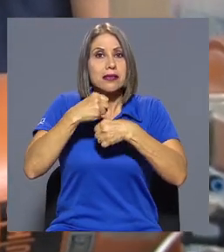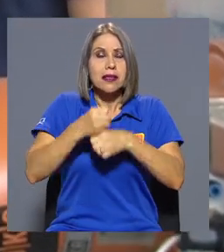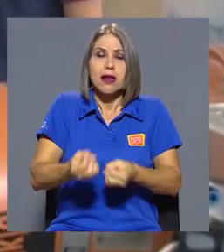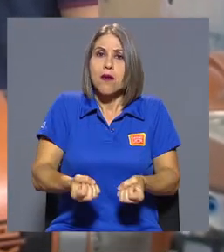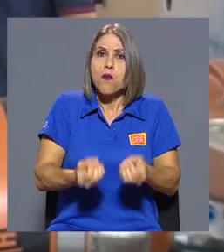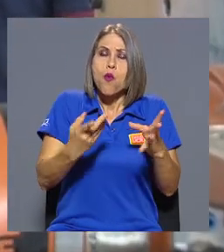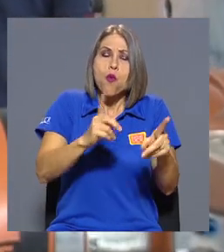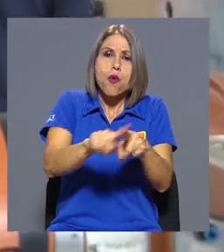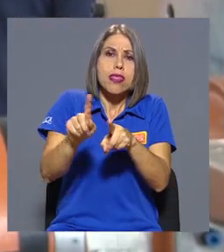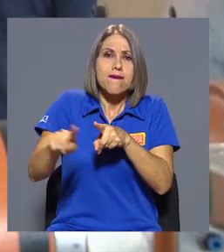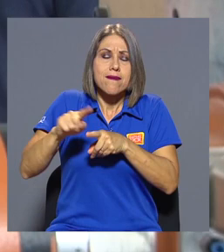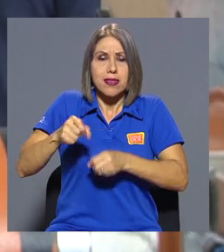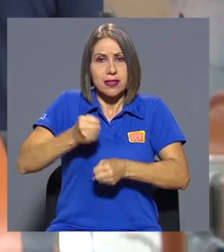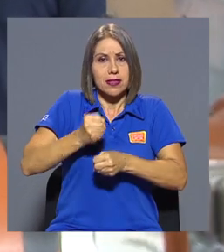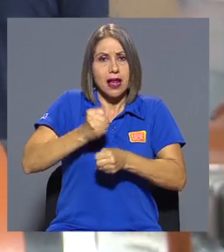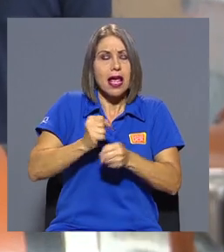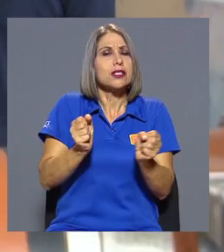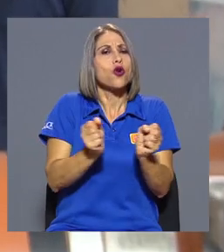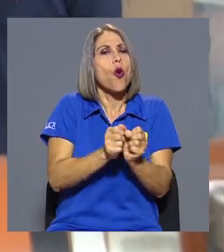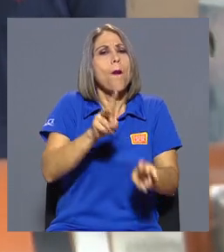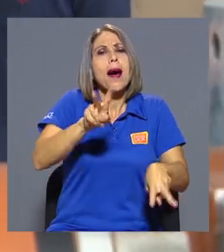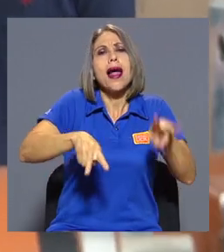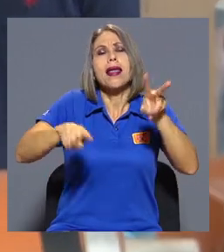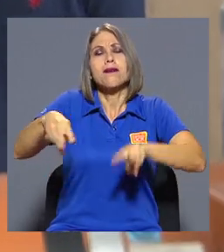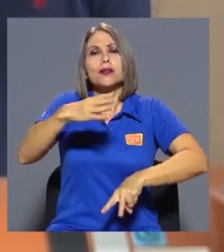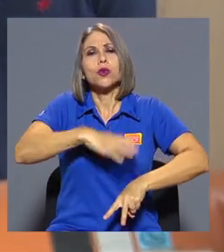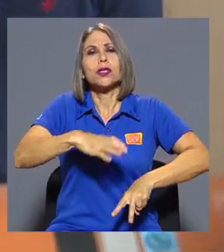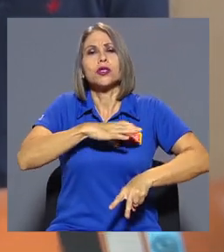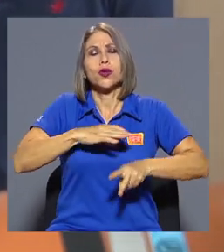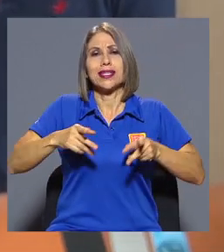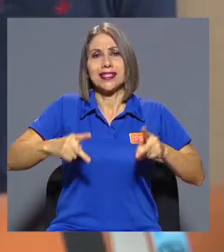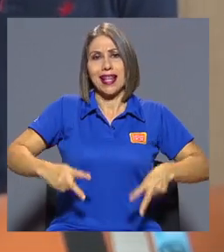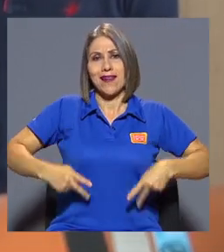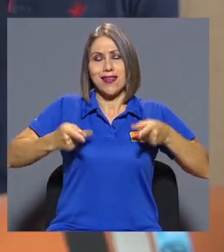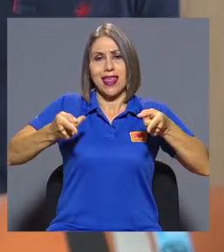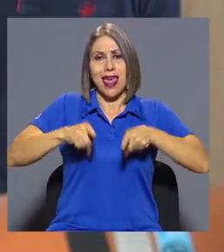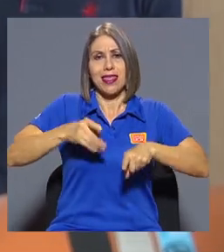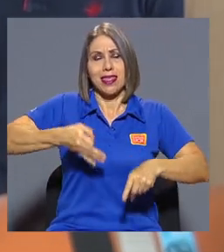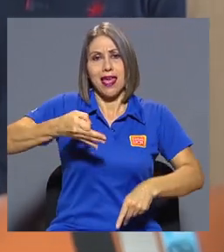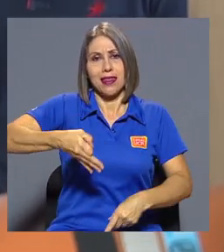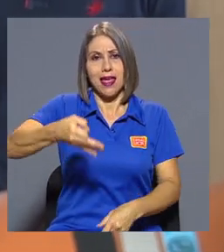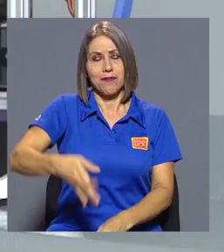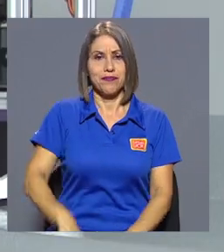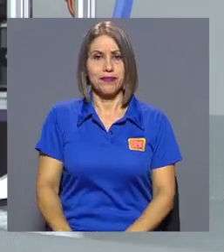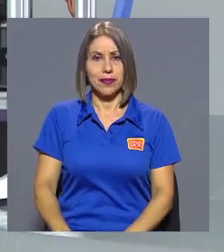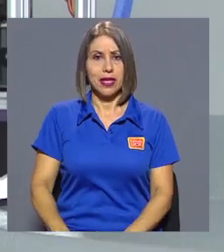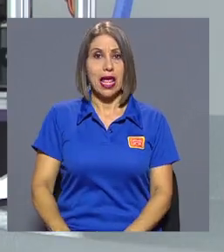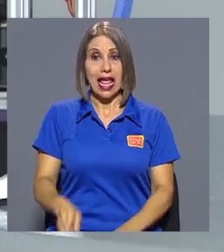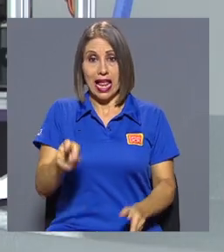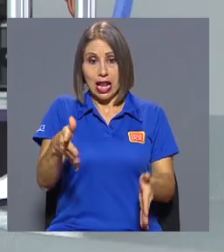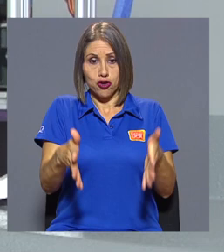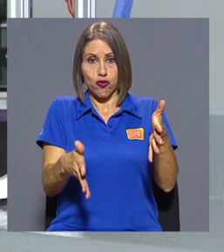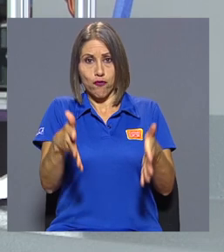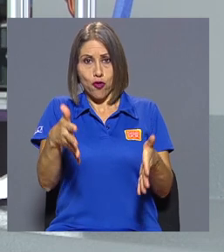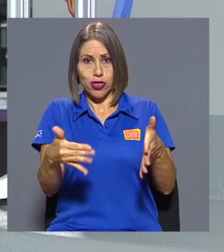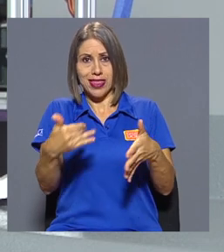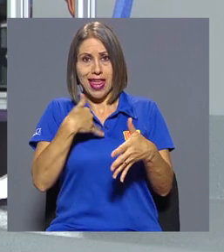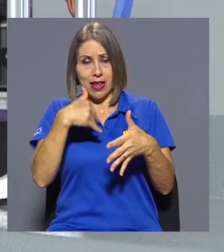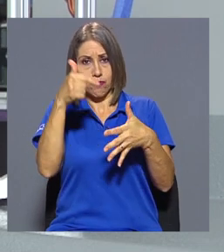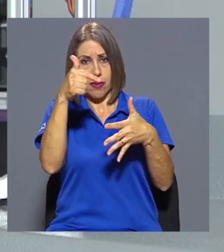una gran cantidad de tareas en condiciones variables de la vida diaria. Ese tipo de características que tiene el